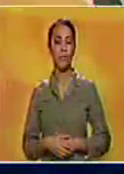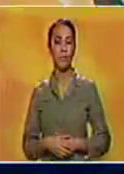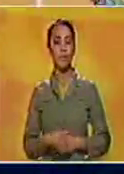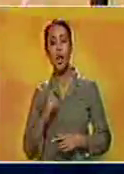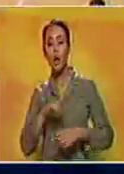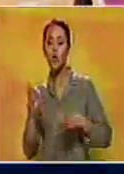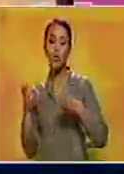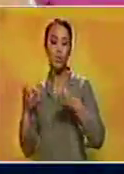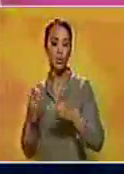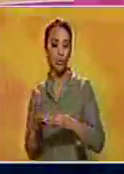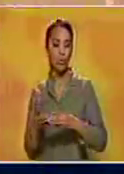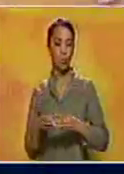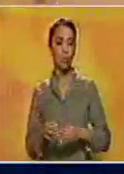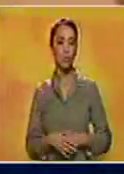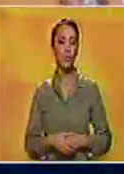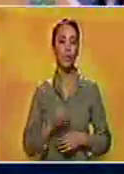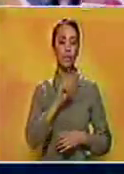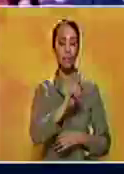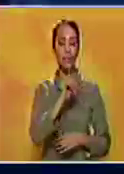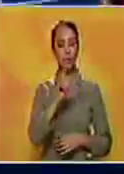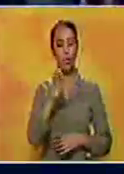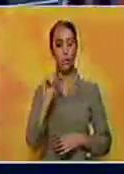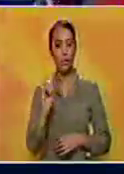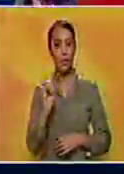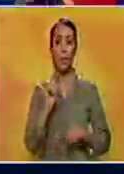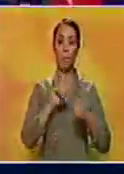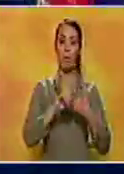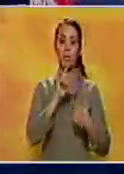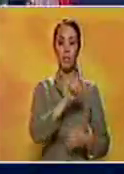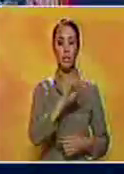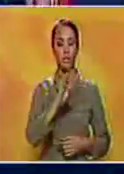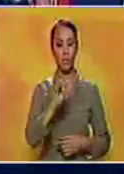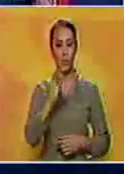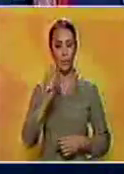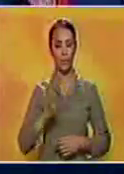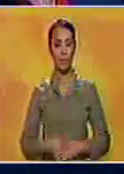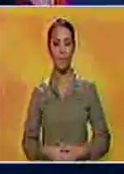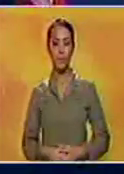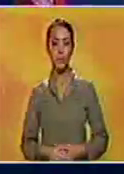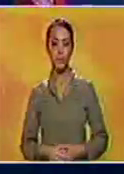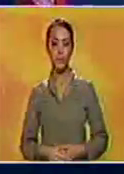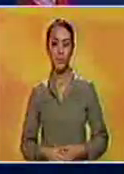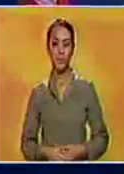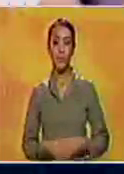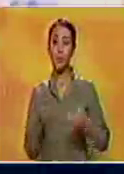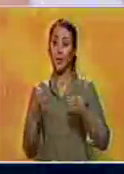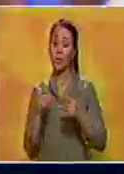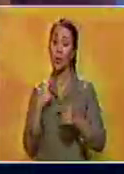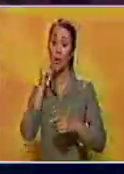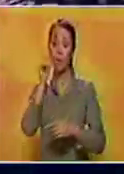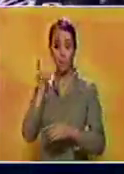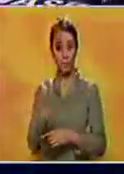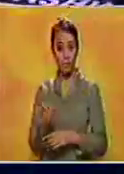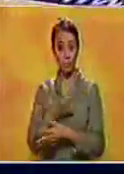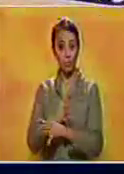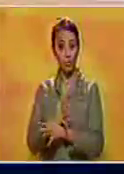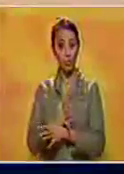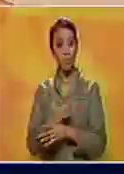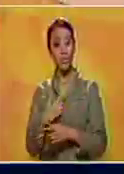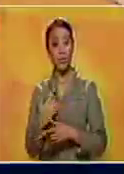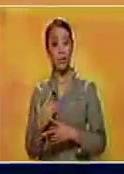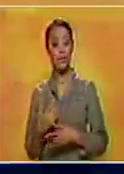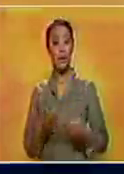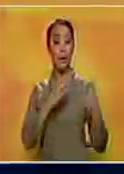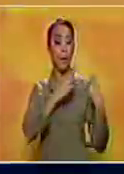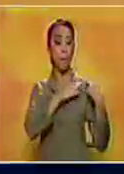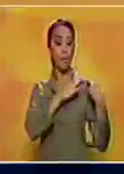los Wizards de Washington, 110-104. Y Irving y Jaylen Brown tuvieron que hacer de cargo